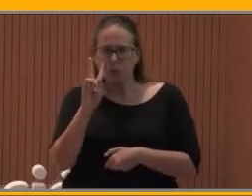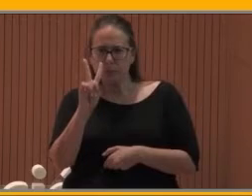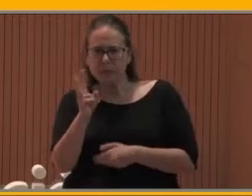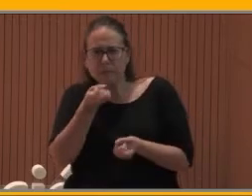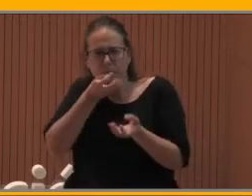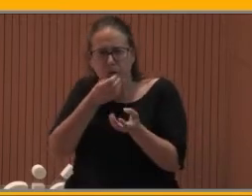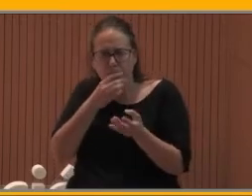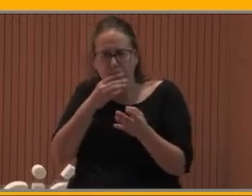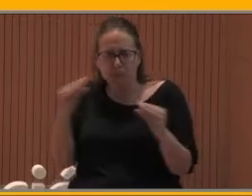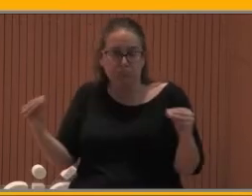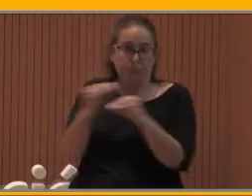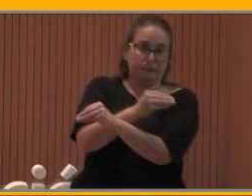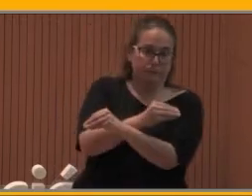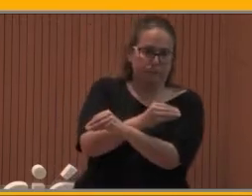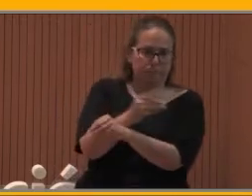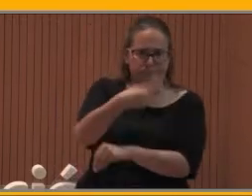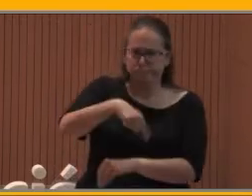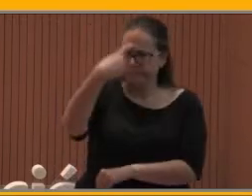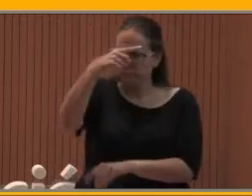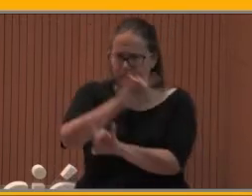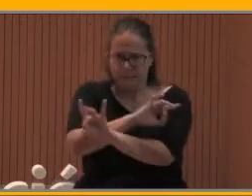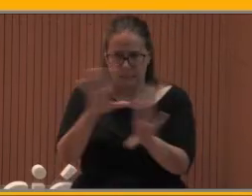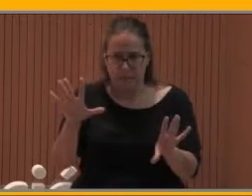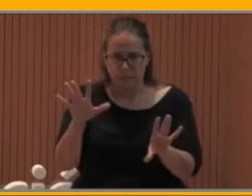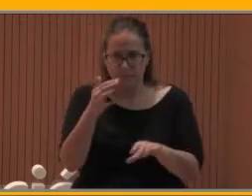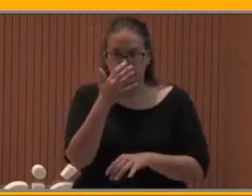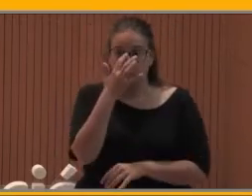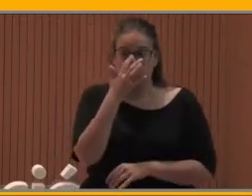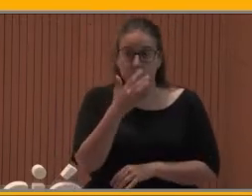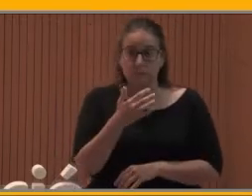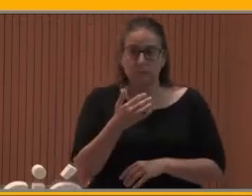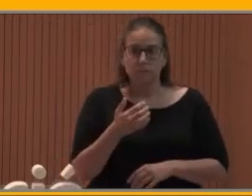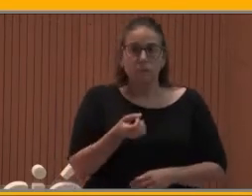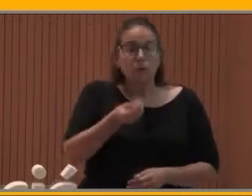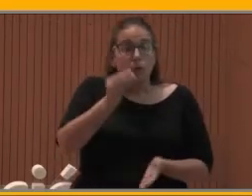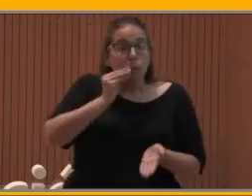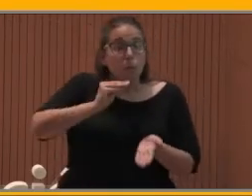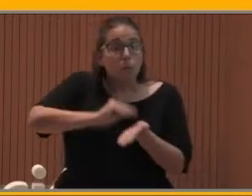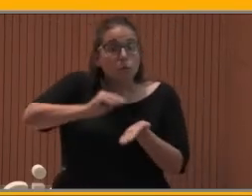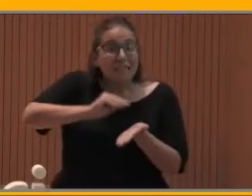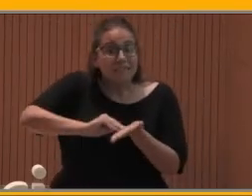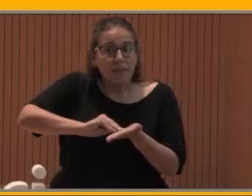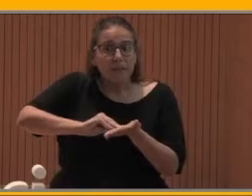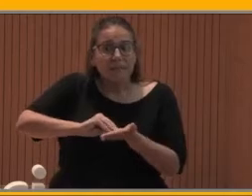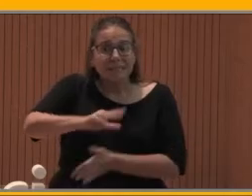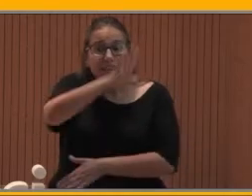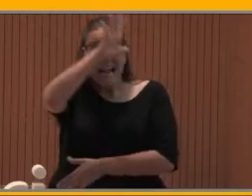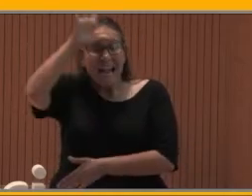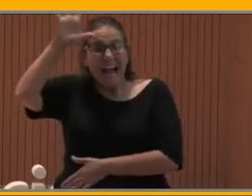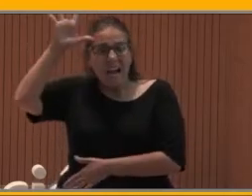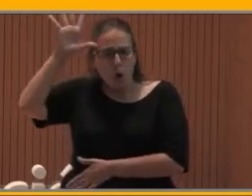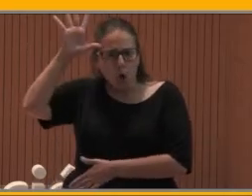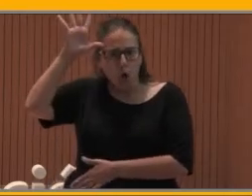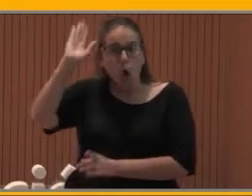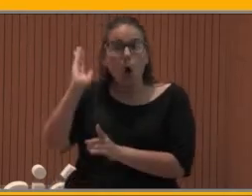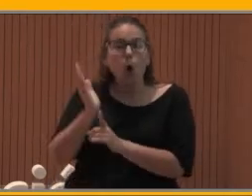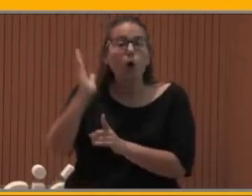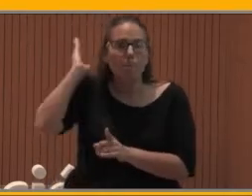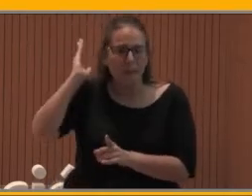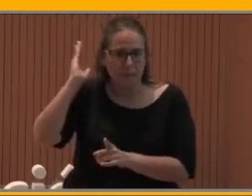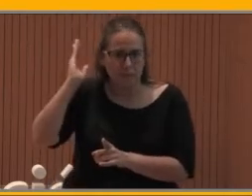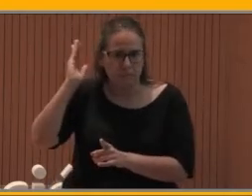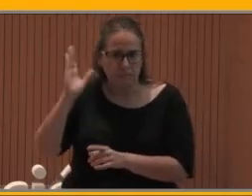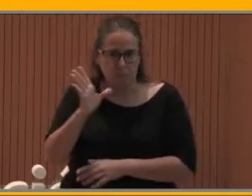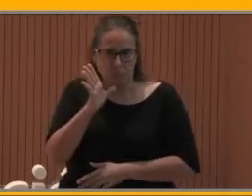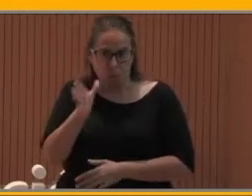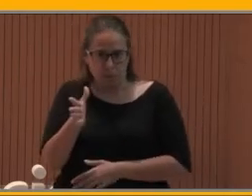contradictorias que tenemos que saber. Y es que muchas veces se habla del golpe de calor como la afección de las